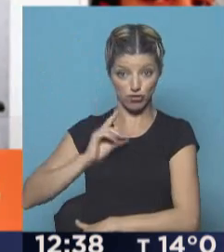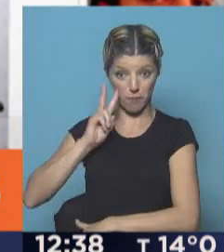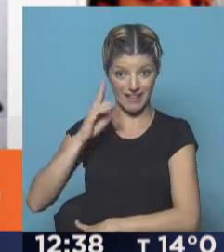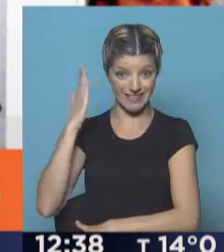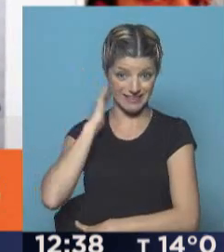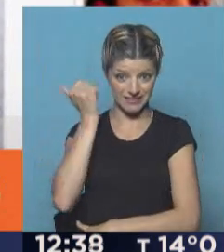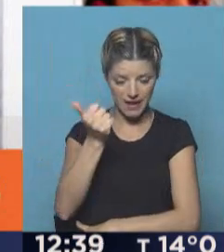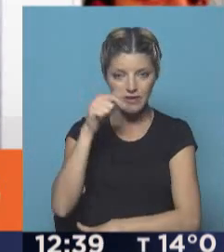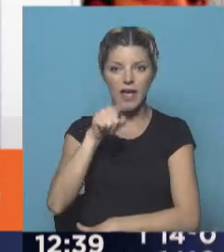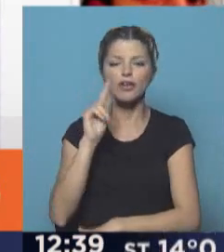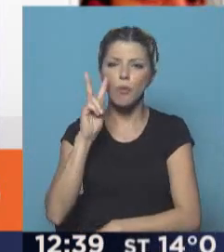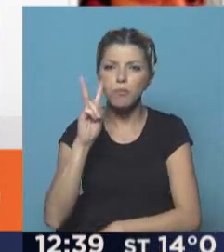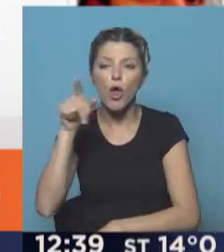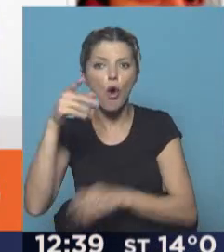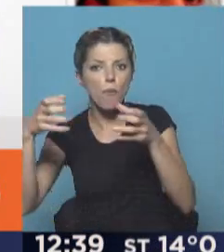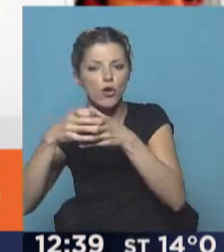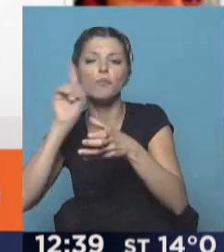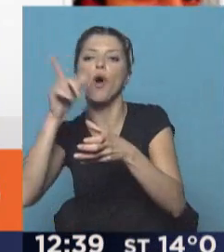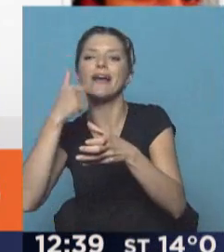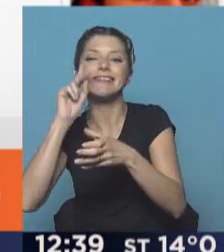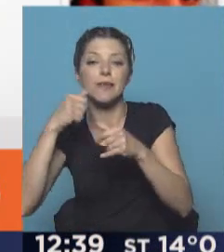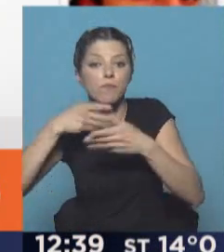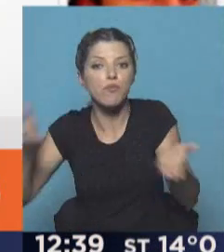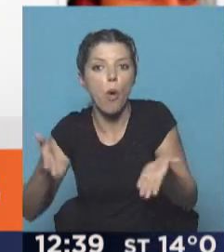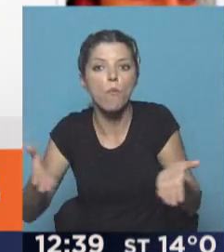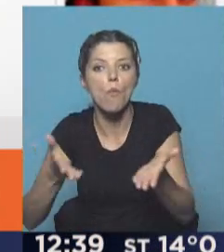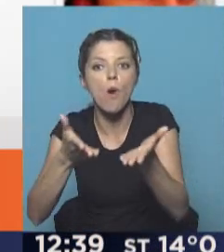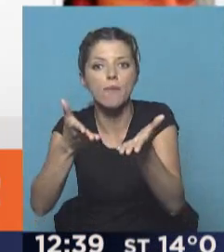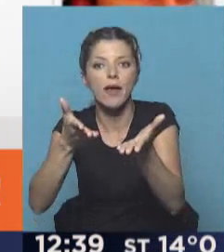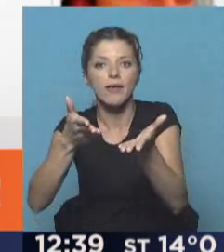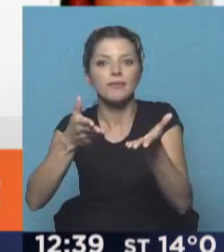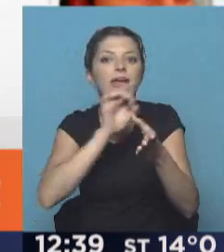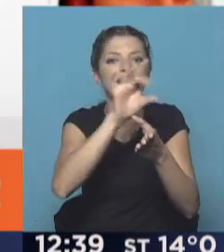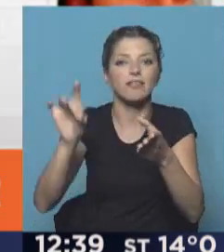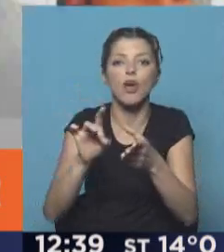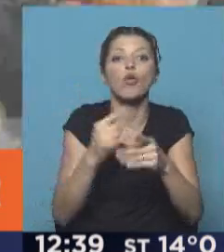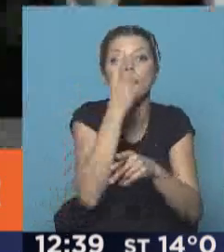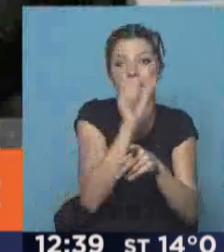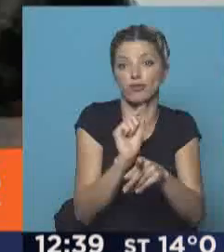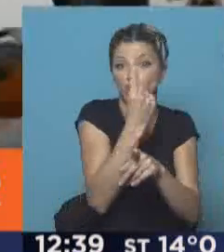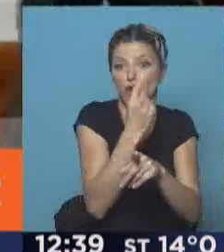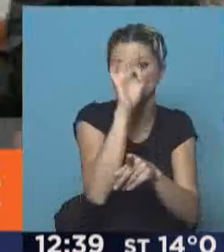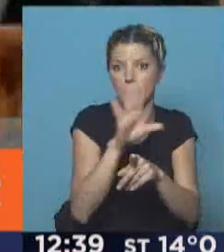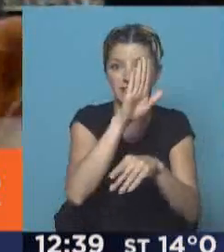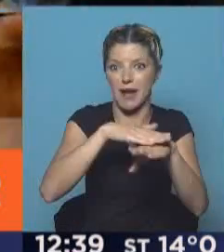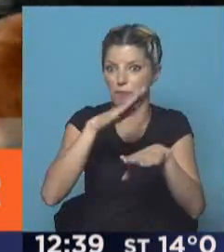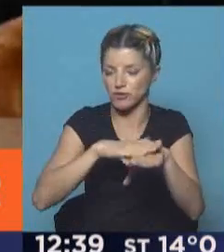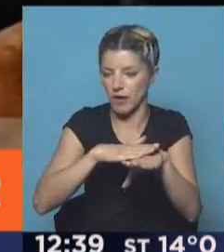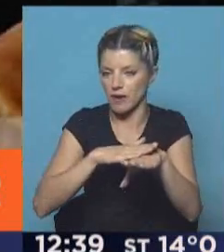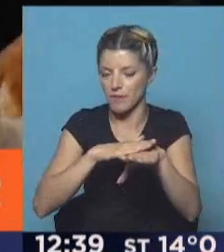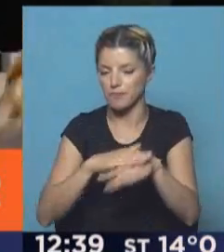un creciente esfuerzo del ISIS para promover ataques de lobos solitarios en Europa. Las fuerzas